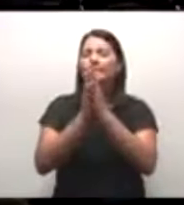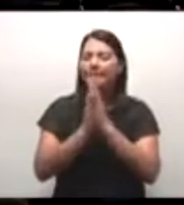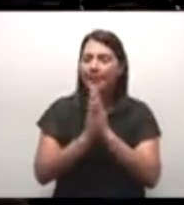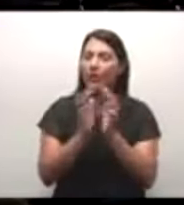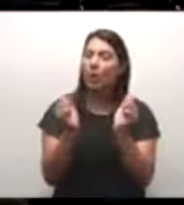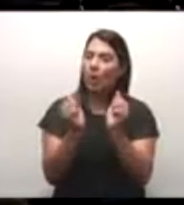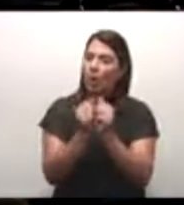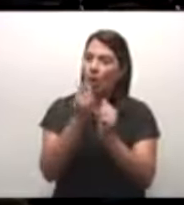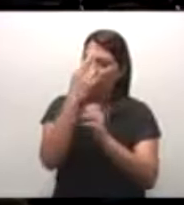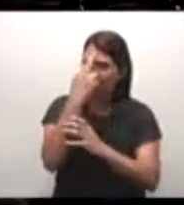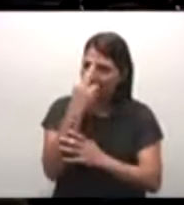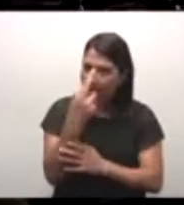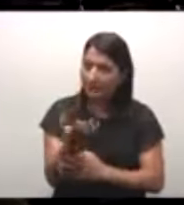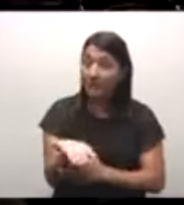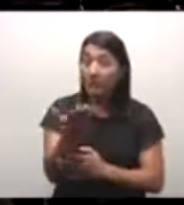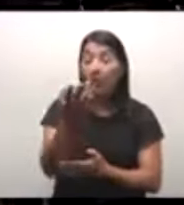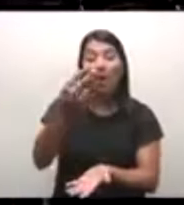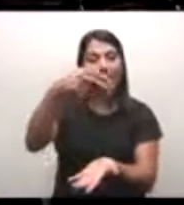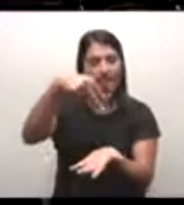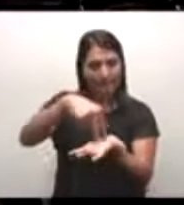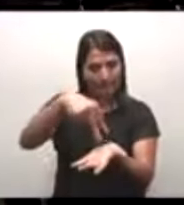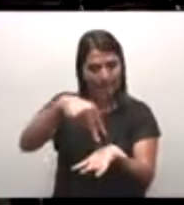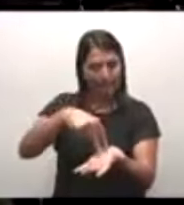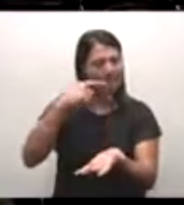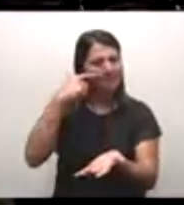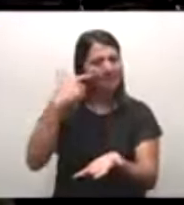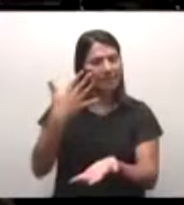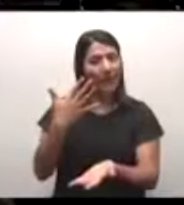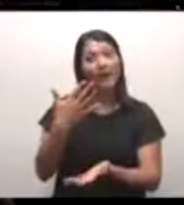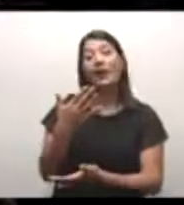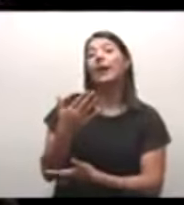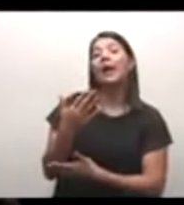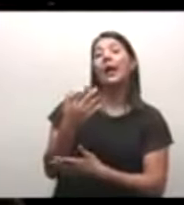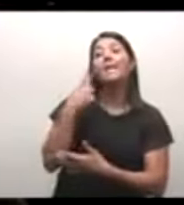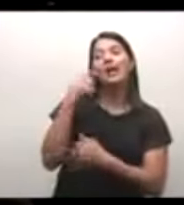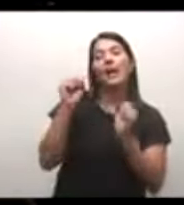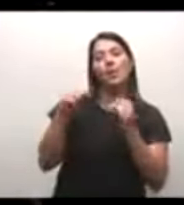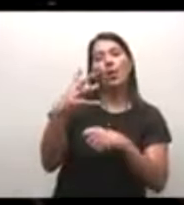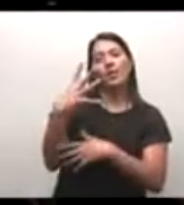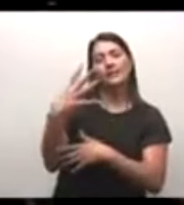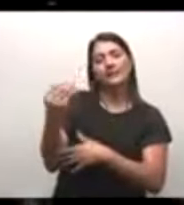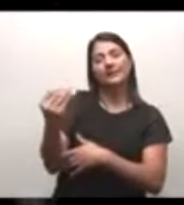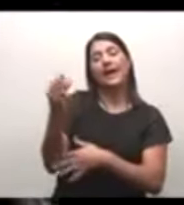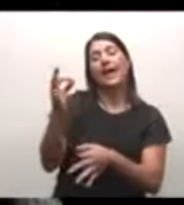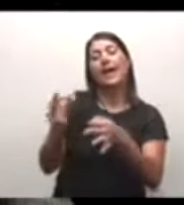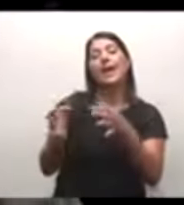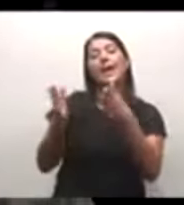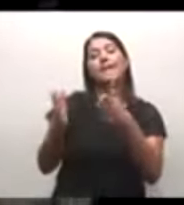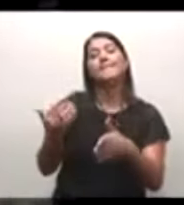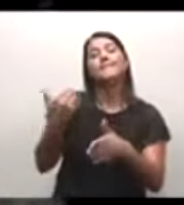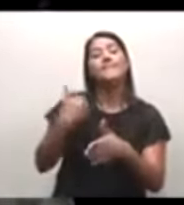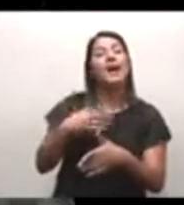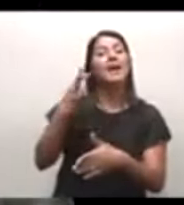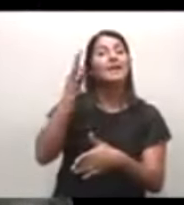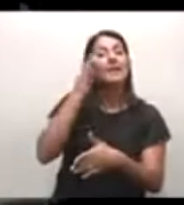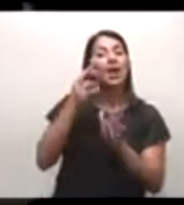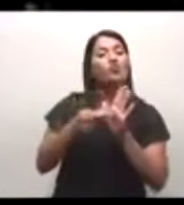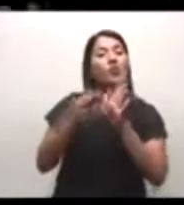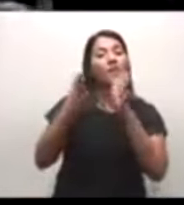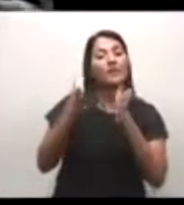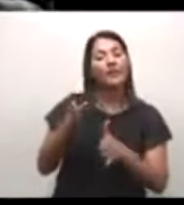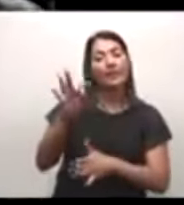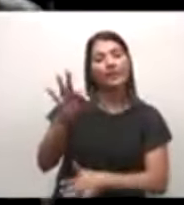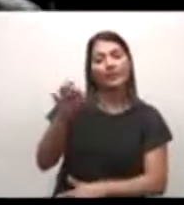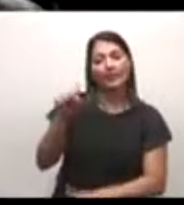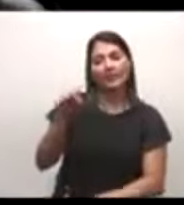ancestros, está robándonos el país, el futuro y la paz. En la región Brunca, los puestos